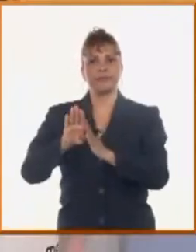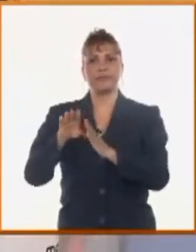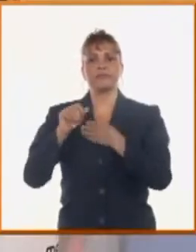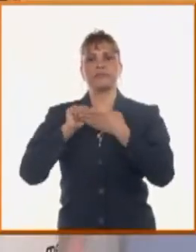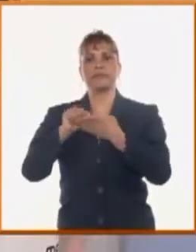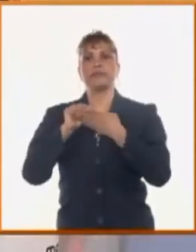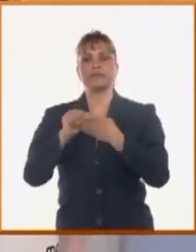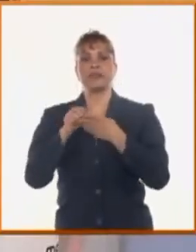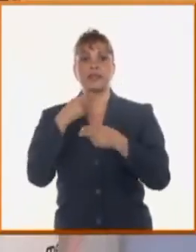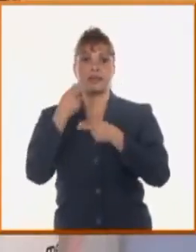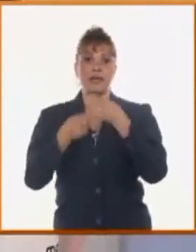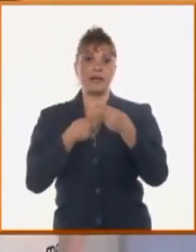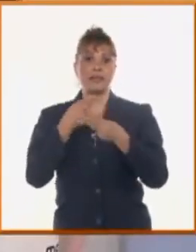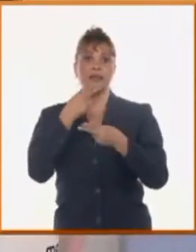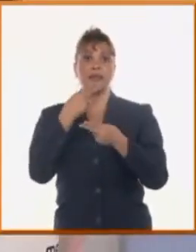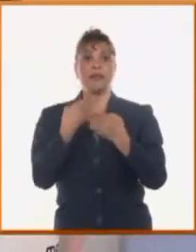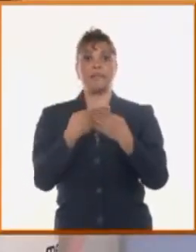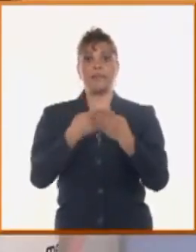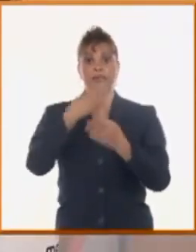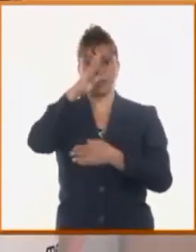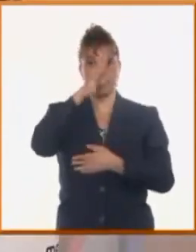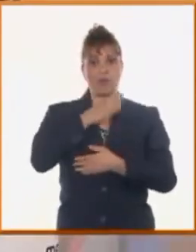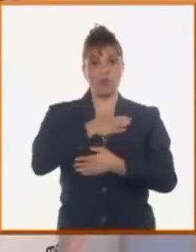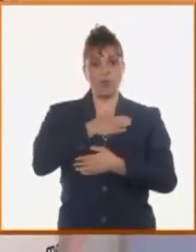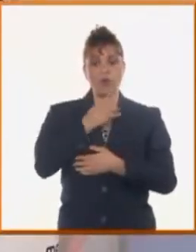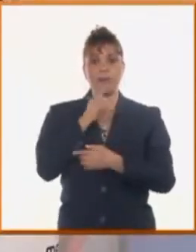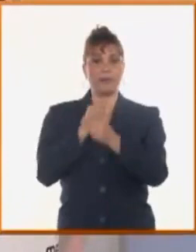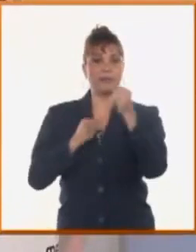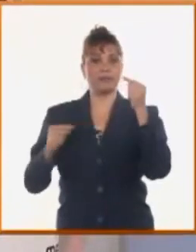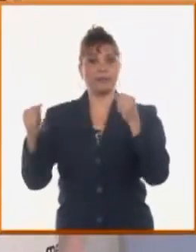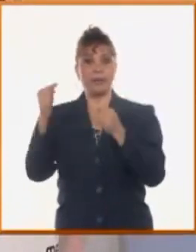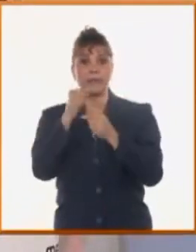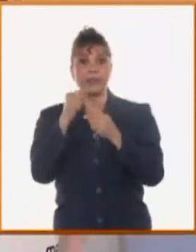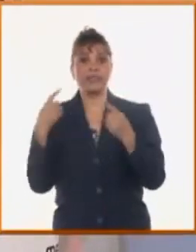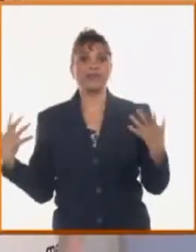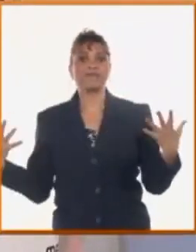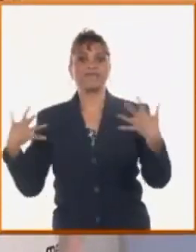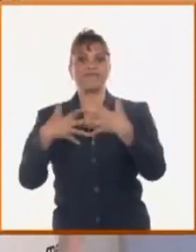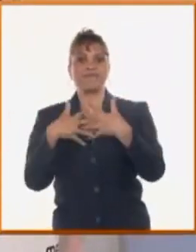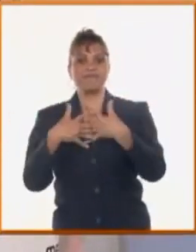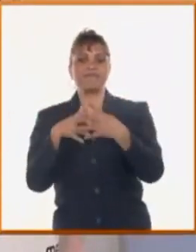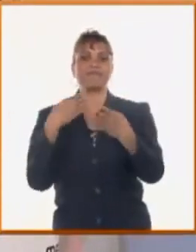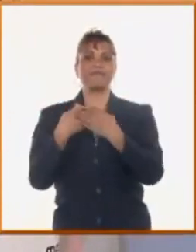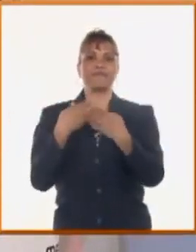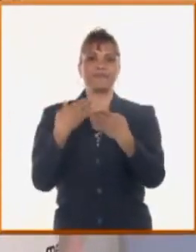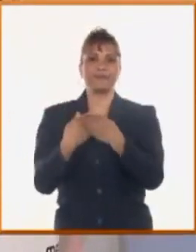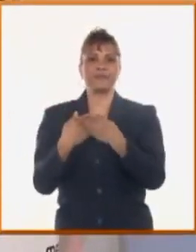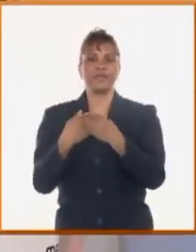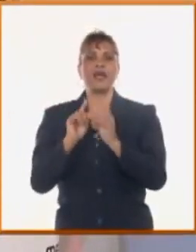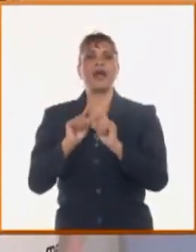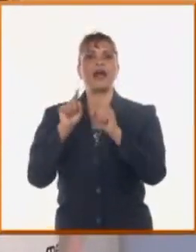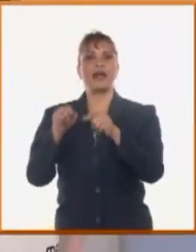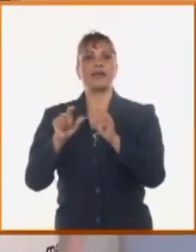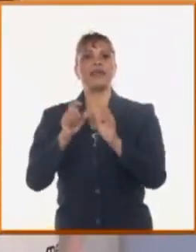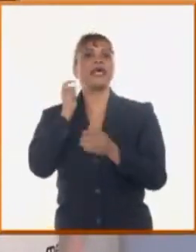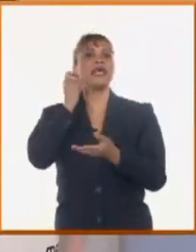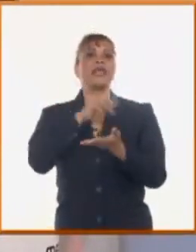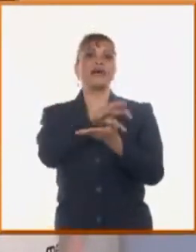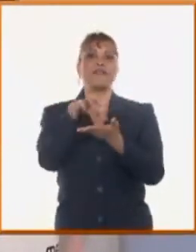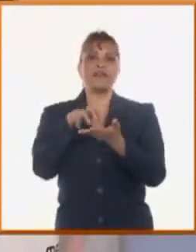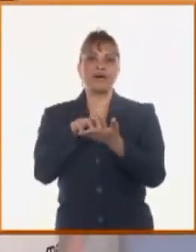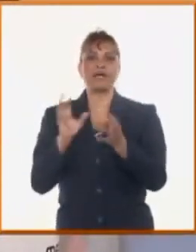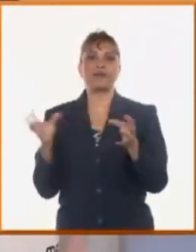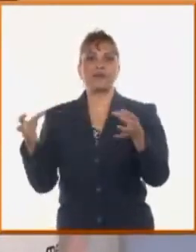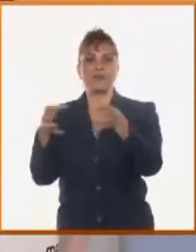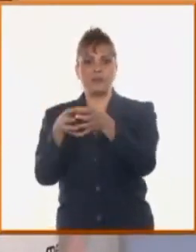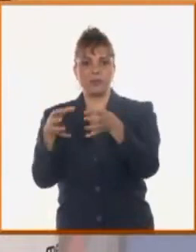que se prestan desde las empresas cubanas en particular, hay siempre un movimiento muy importante